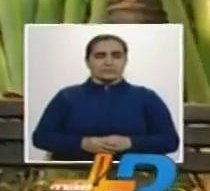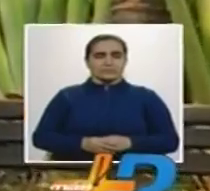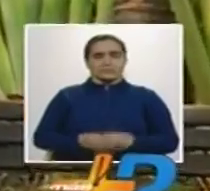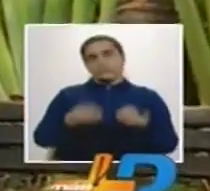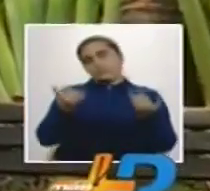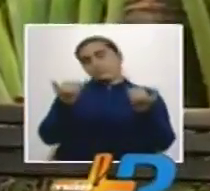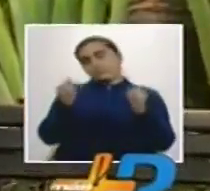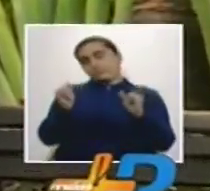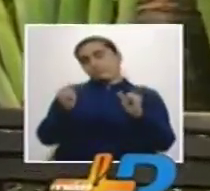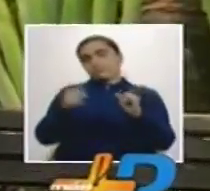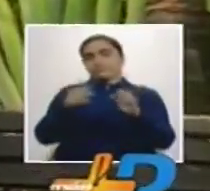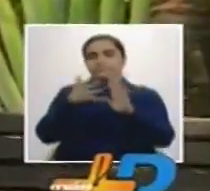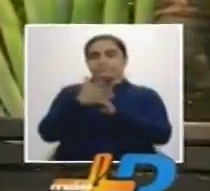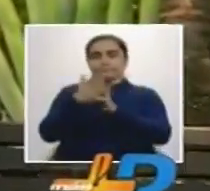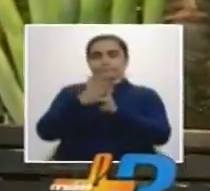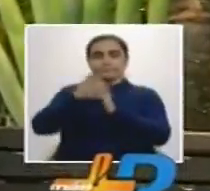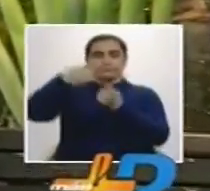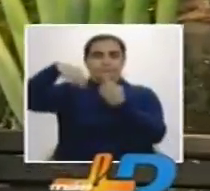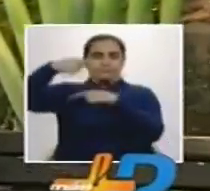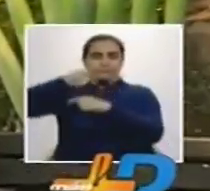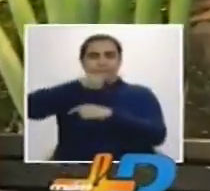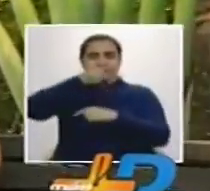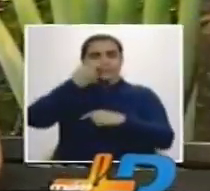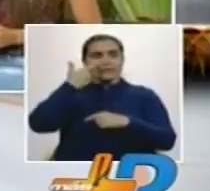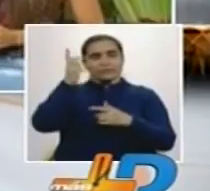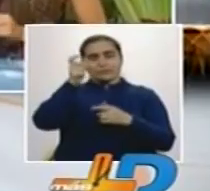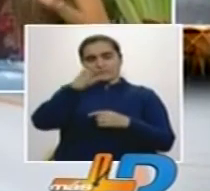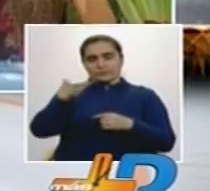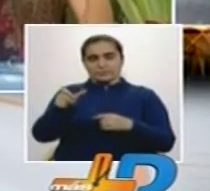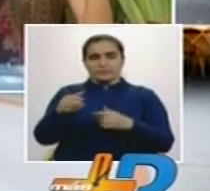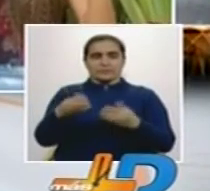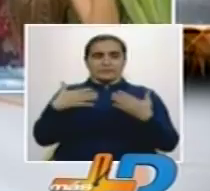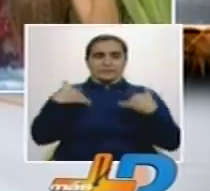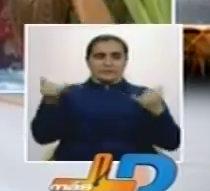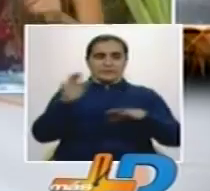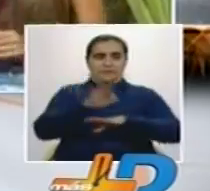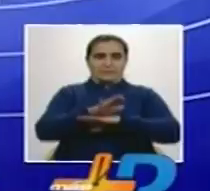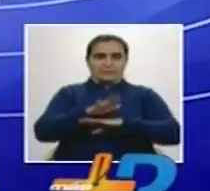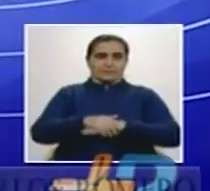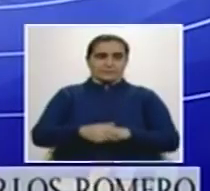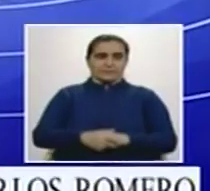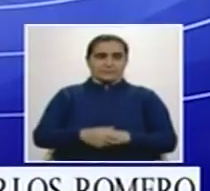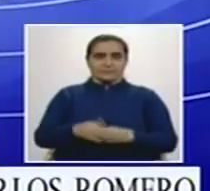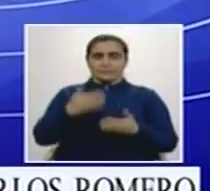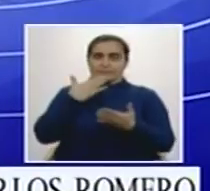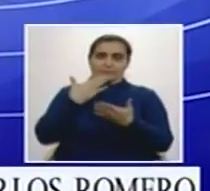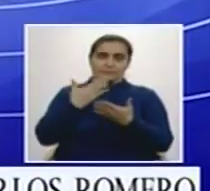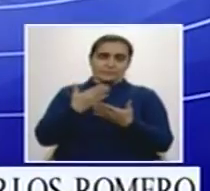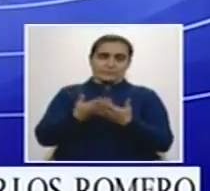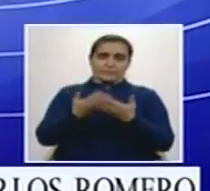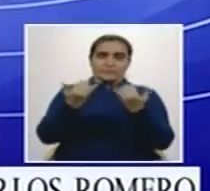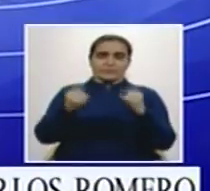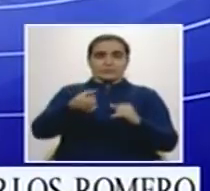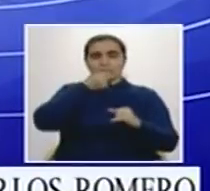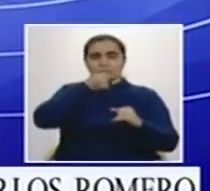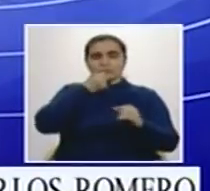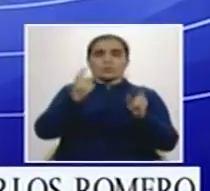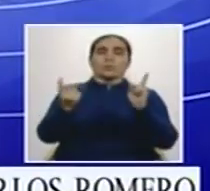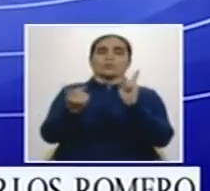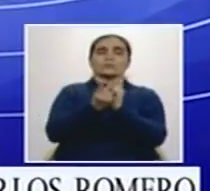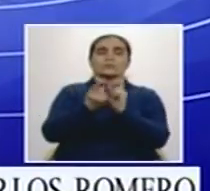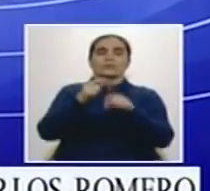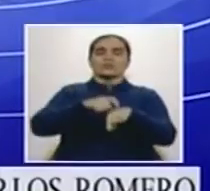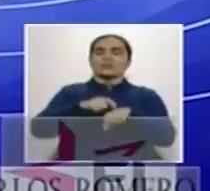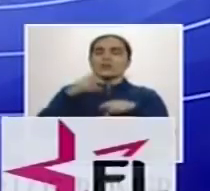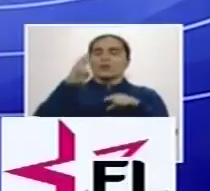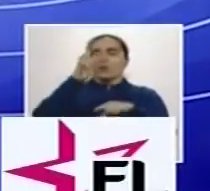Así terminamos nuestras notas del entretenimiento. Que tengan una feliz tarde. Chao. Y sí, gracias. Y hasta aquí las noticias. Nos encontramos nuevamente a